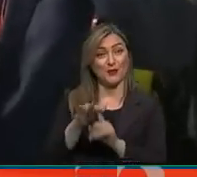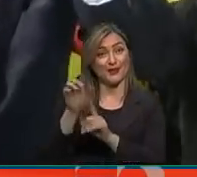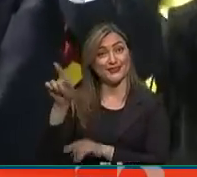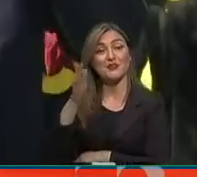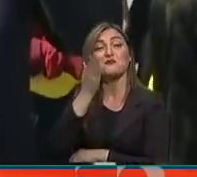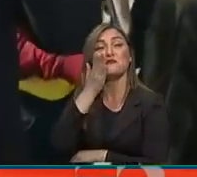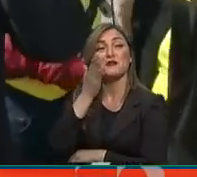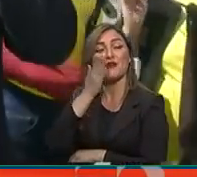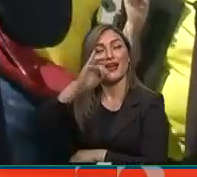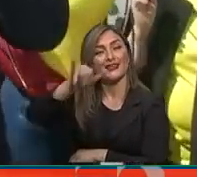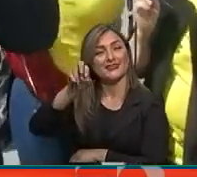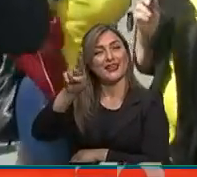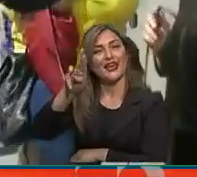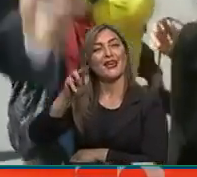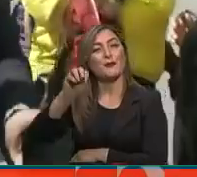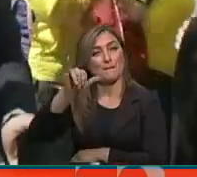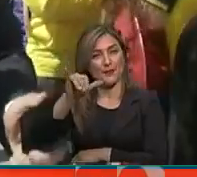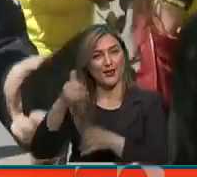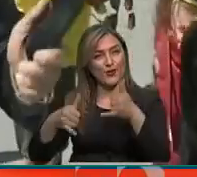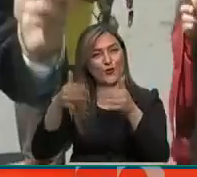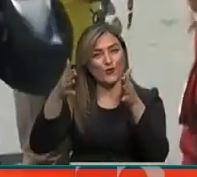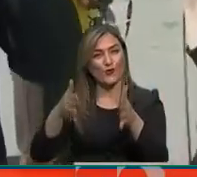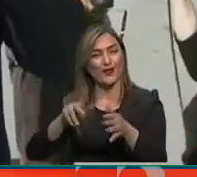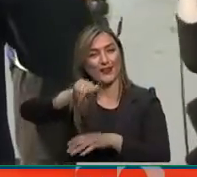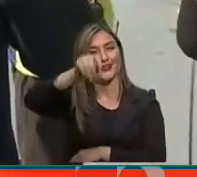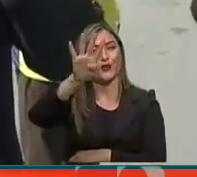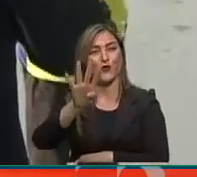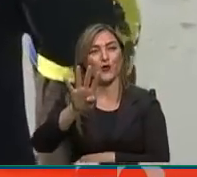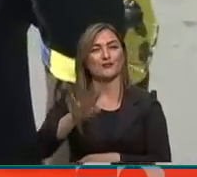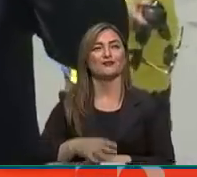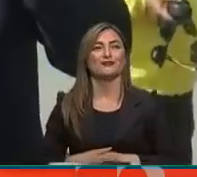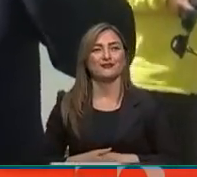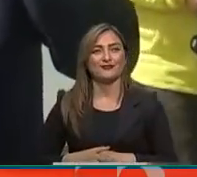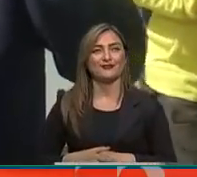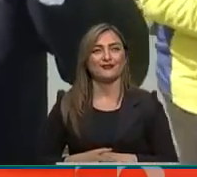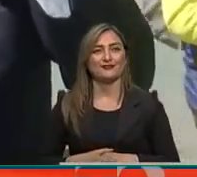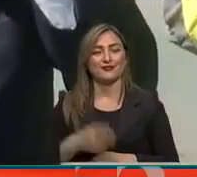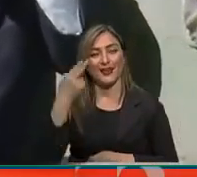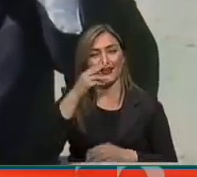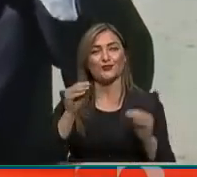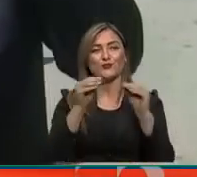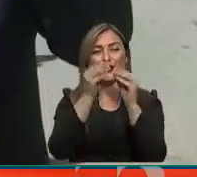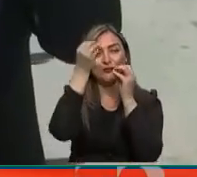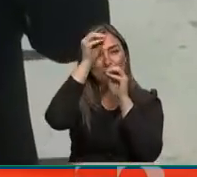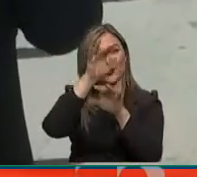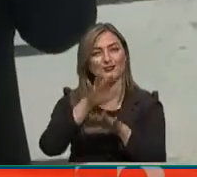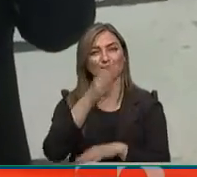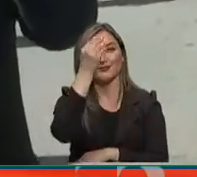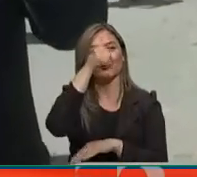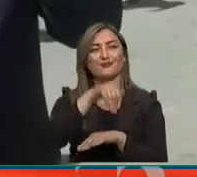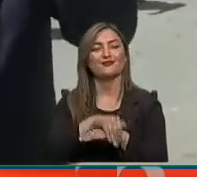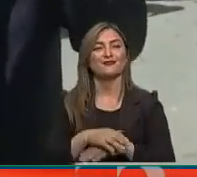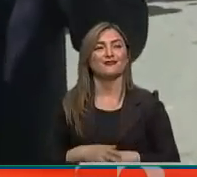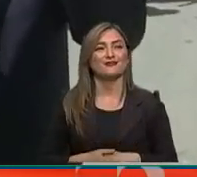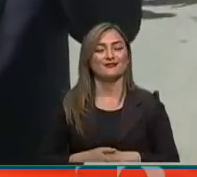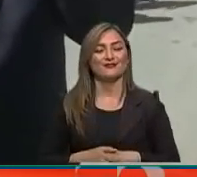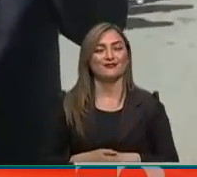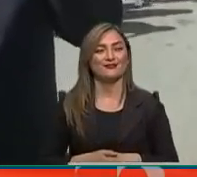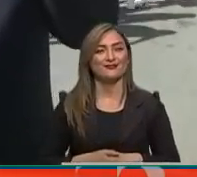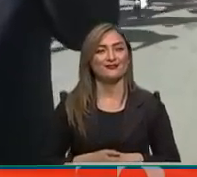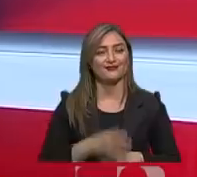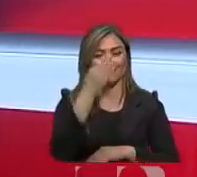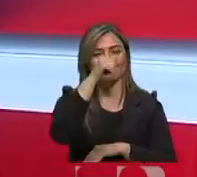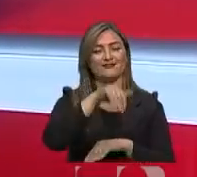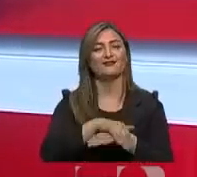la madre de Jeremy Sarmiento solo en Teleamazonas. Vamos, Helen, con más información. Buenas tardes. Buenas tardes también para